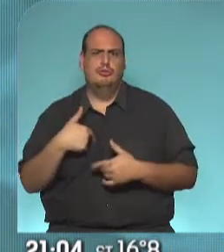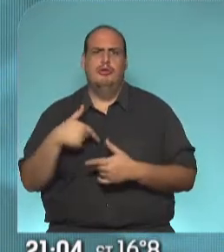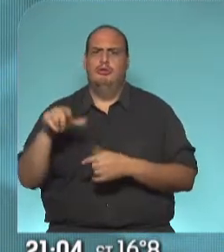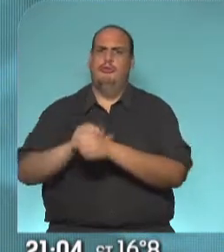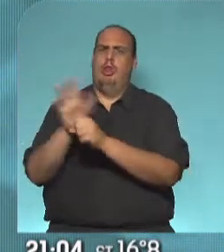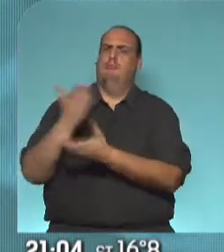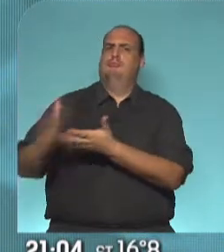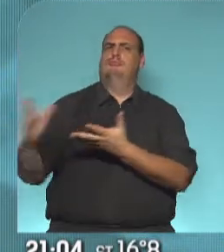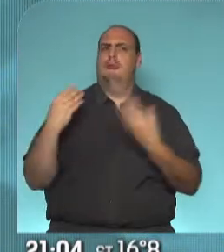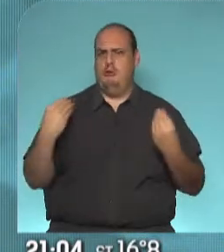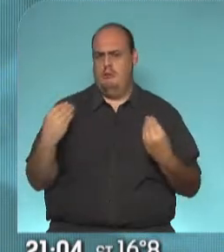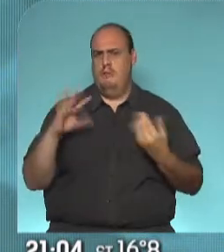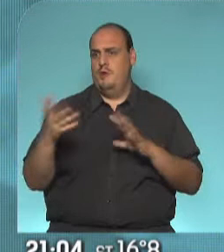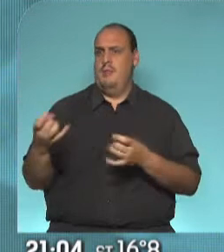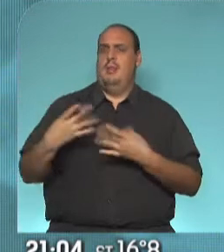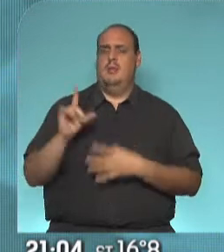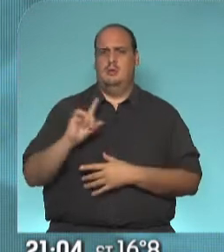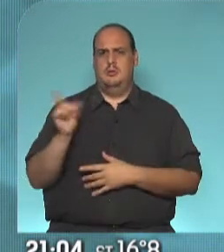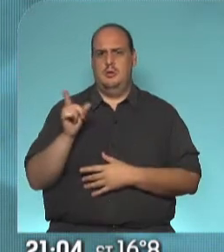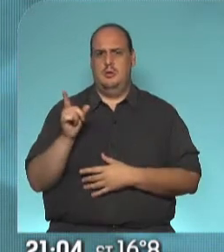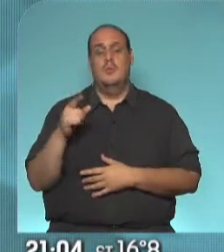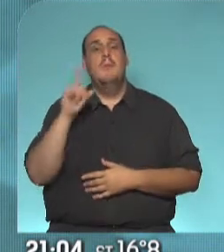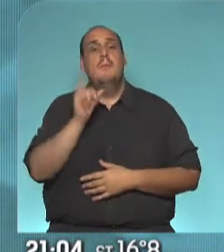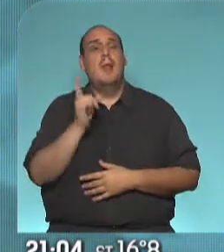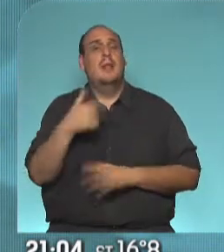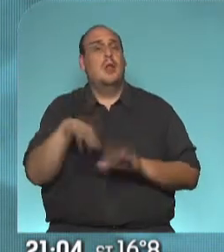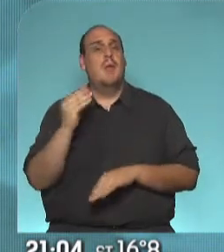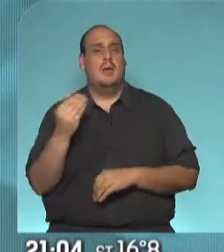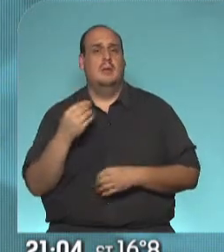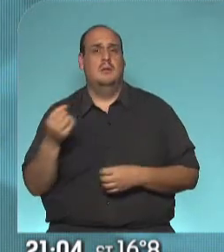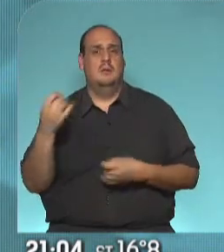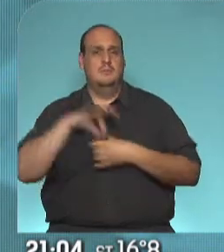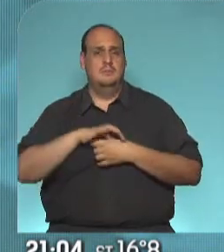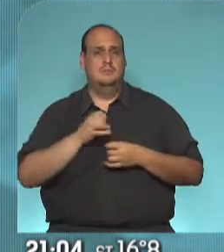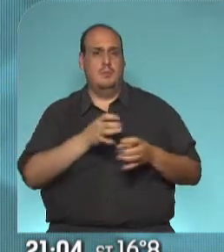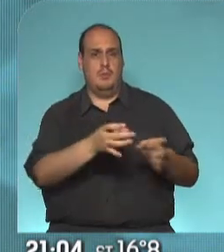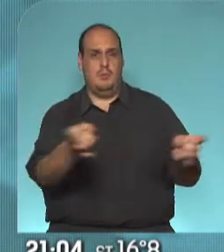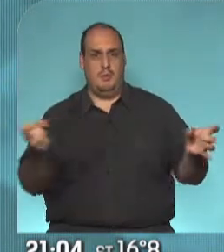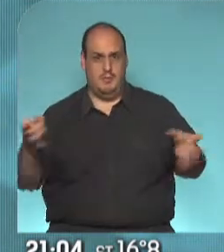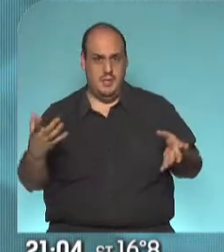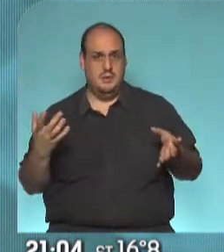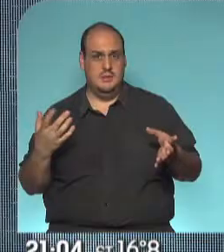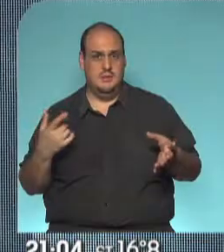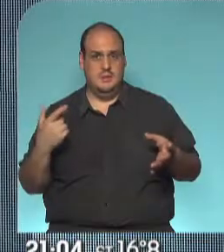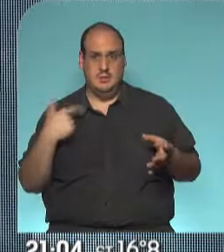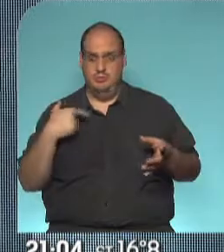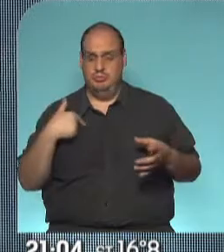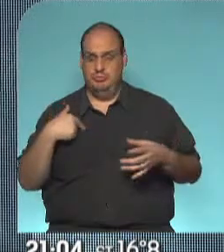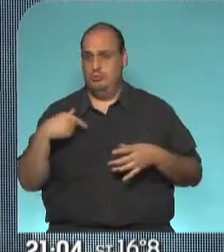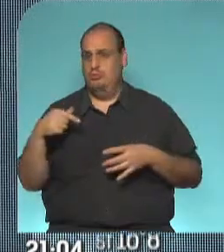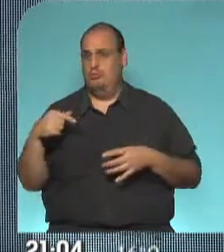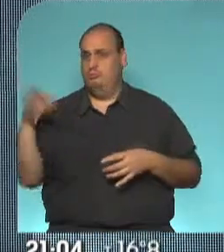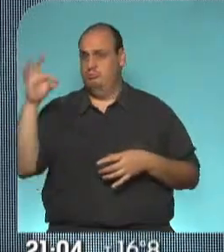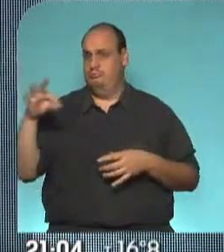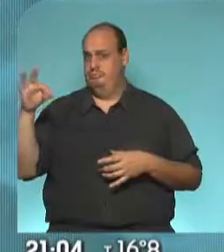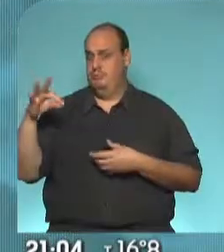para no contagiarse, porque el peligro es la transmisión. Nosotros somos los mismos vectores, los mismos que llevan y transmiten